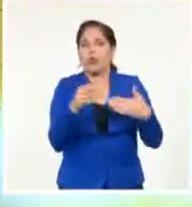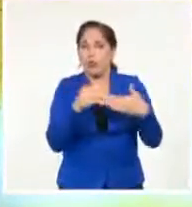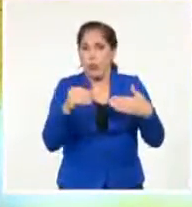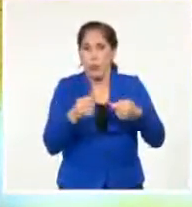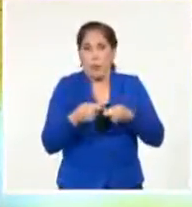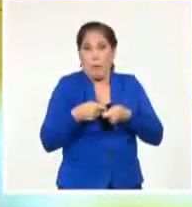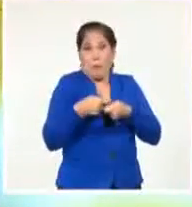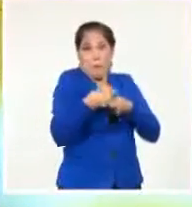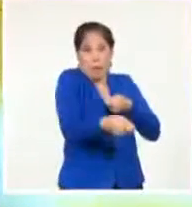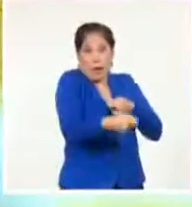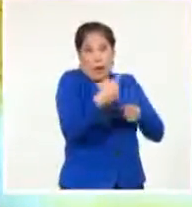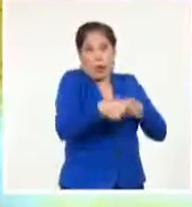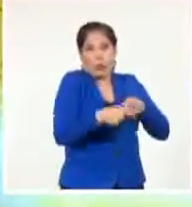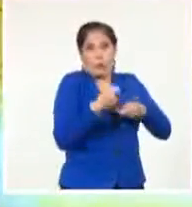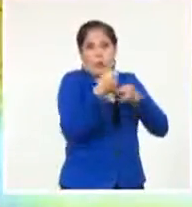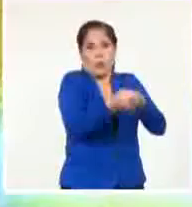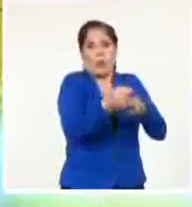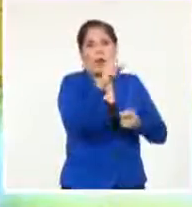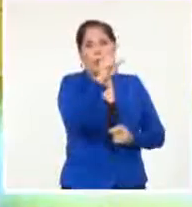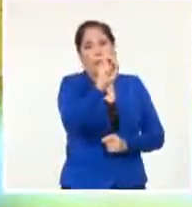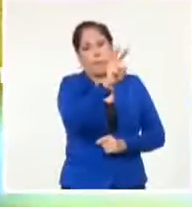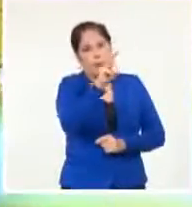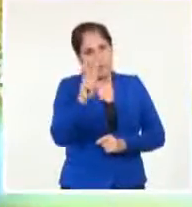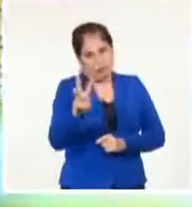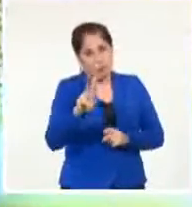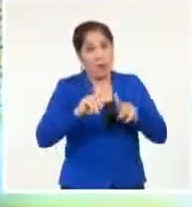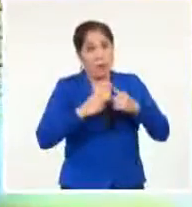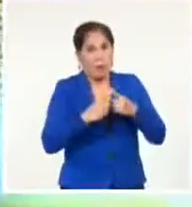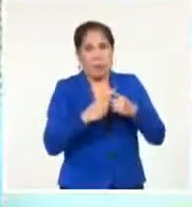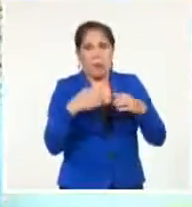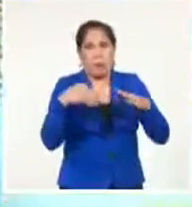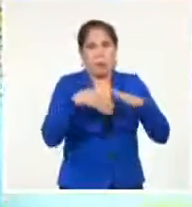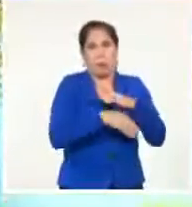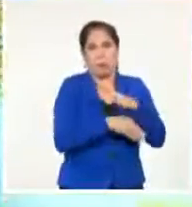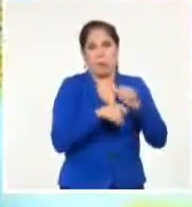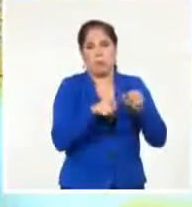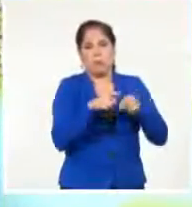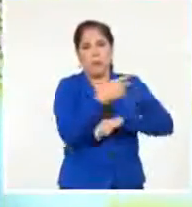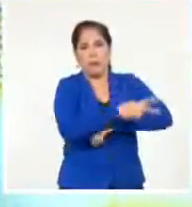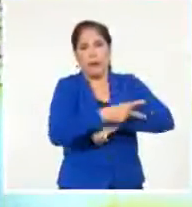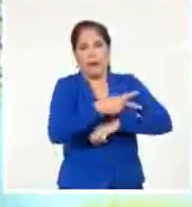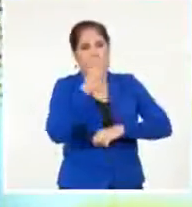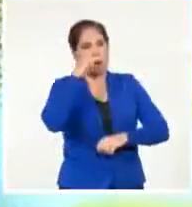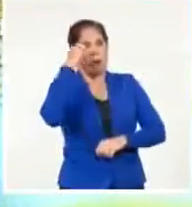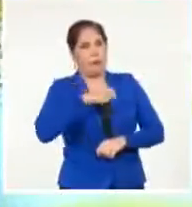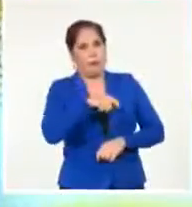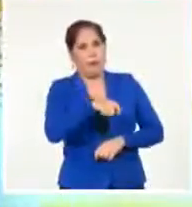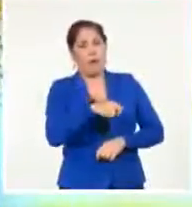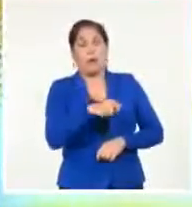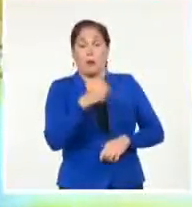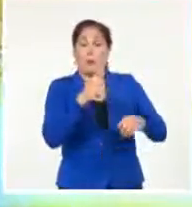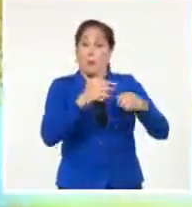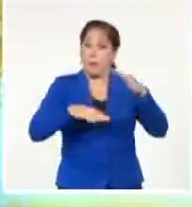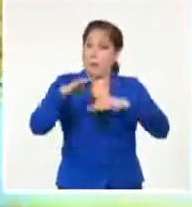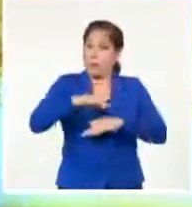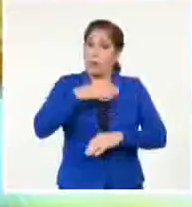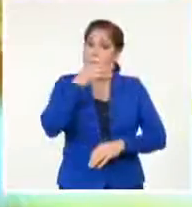financiación externa para 2023. Así lo estimó la víspera el primer ministro de ese país, Denis